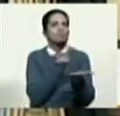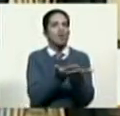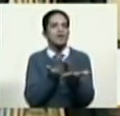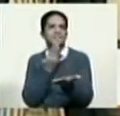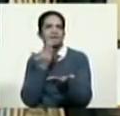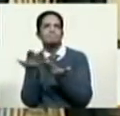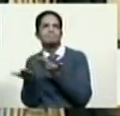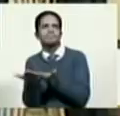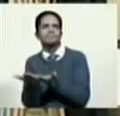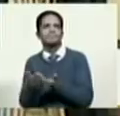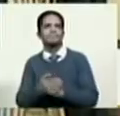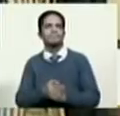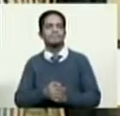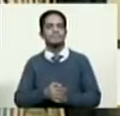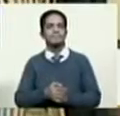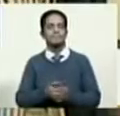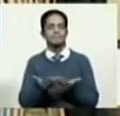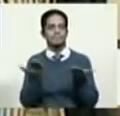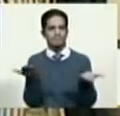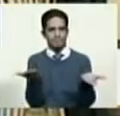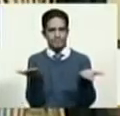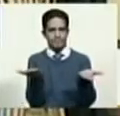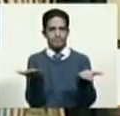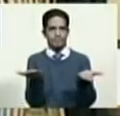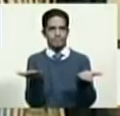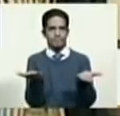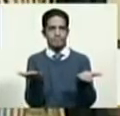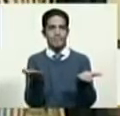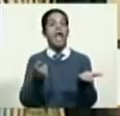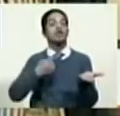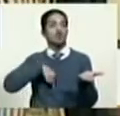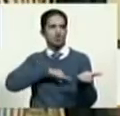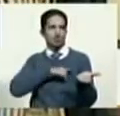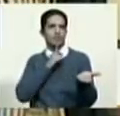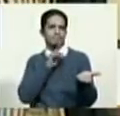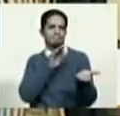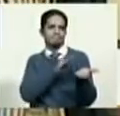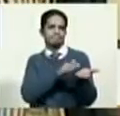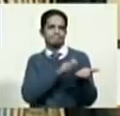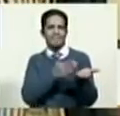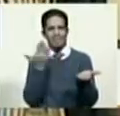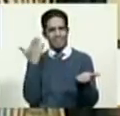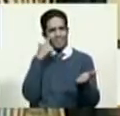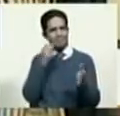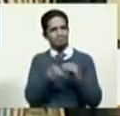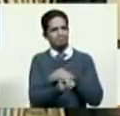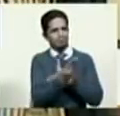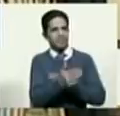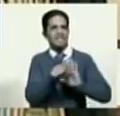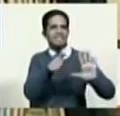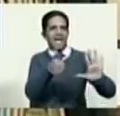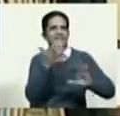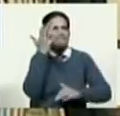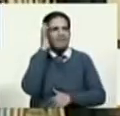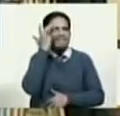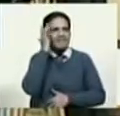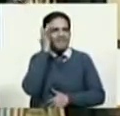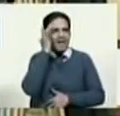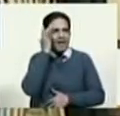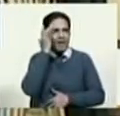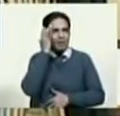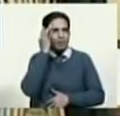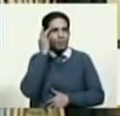Nosotros suscribimos plenamente los pasos del mecanismo de Montevideo del 6 de febrero. Han definido